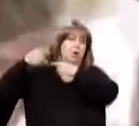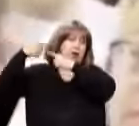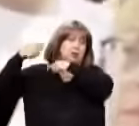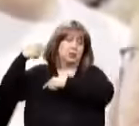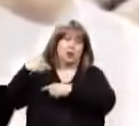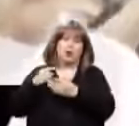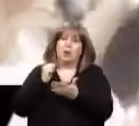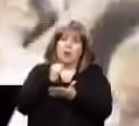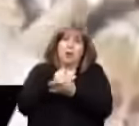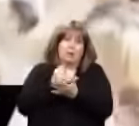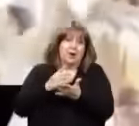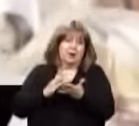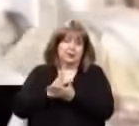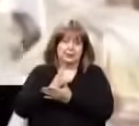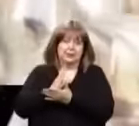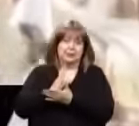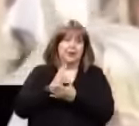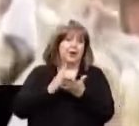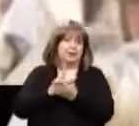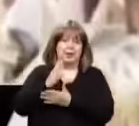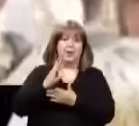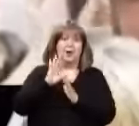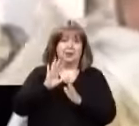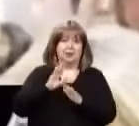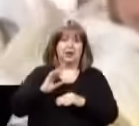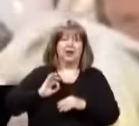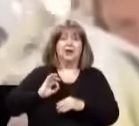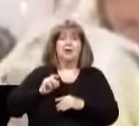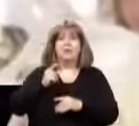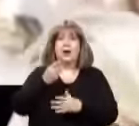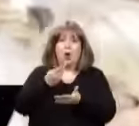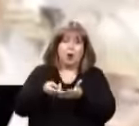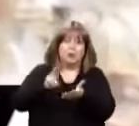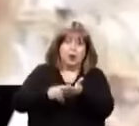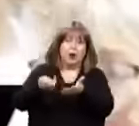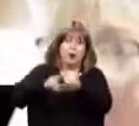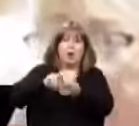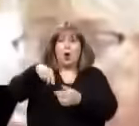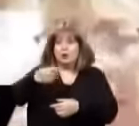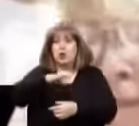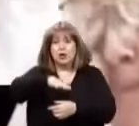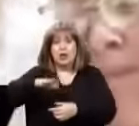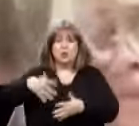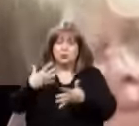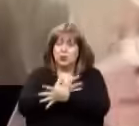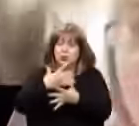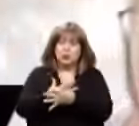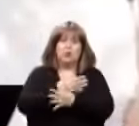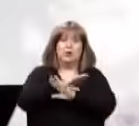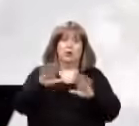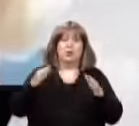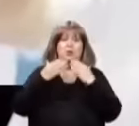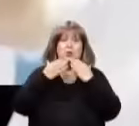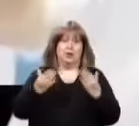más, pero Lucio va a marcar la historia en la Argentina para que no sucedan más hechos como los demás niños que quedaron. Gracias a